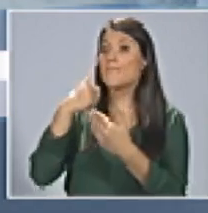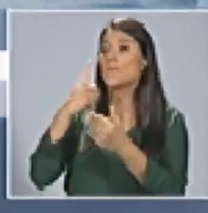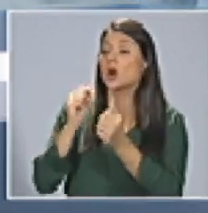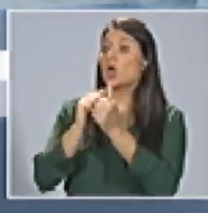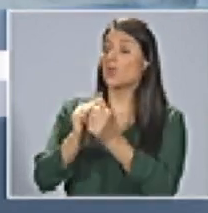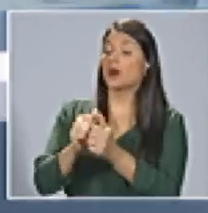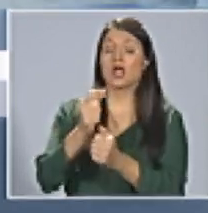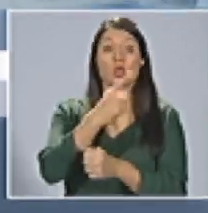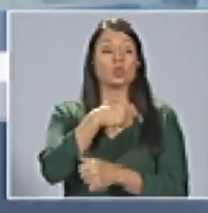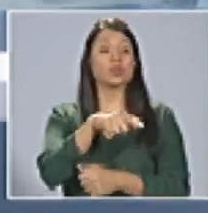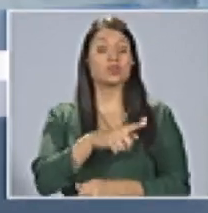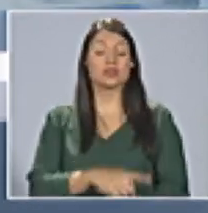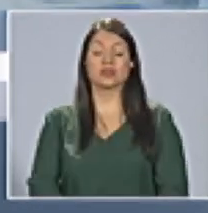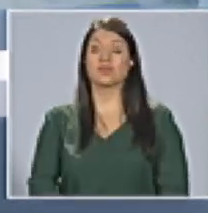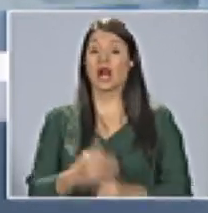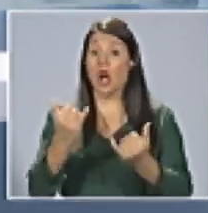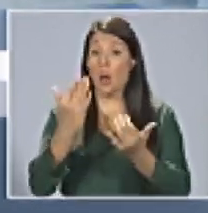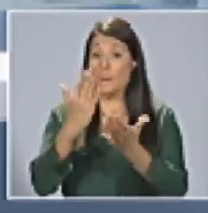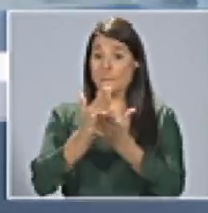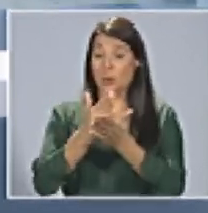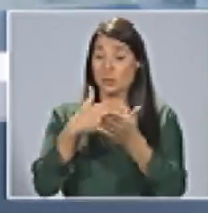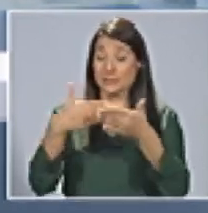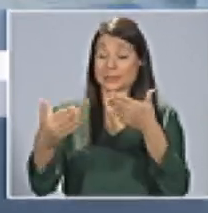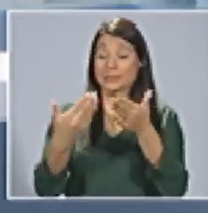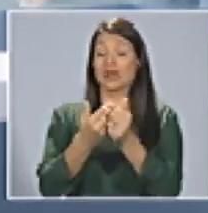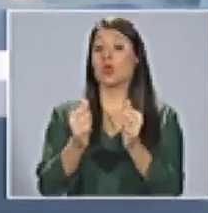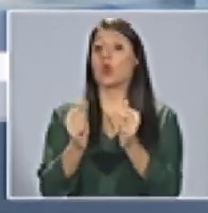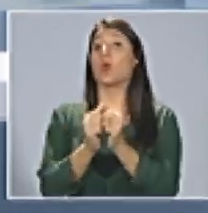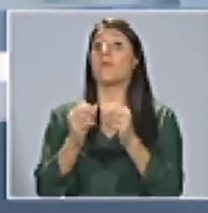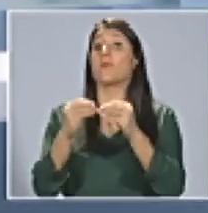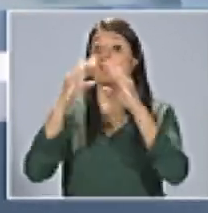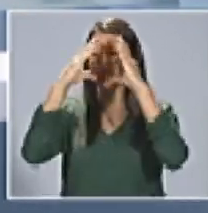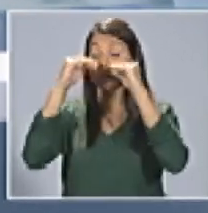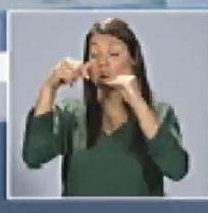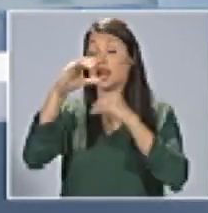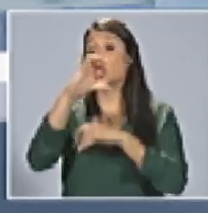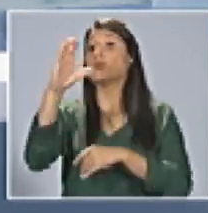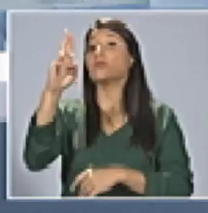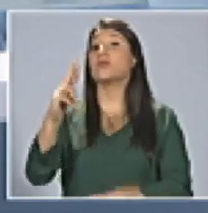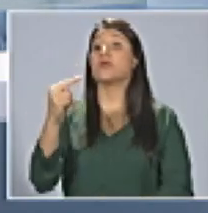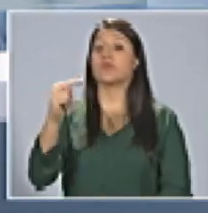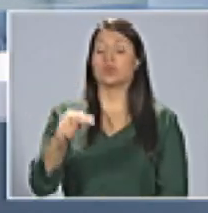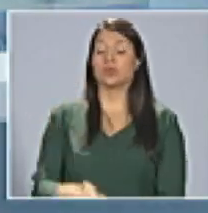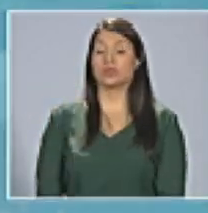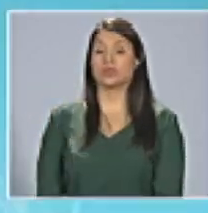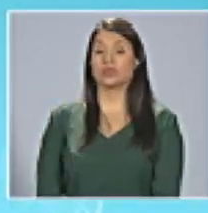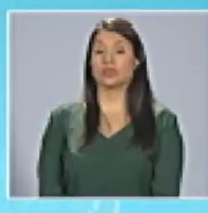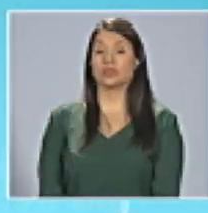acompañarnos esta noche. Vamos a una pausa, regresamos con más información acá en Costa Rica Noticias.